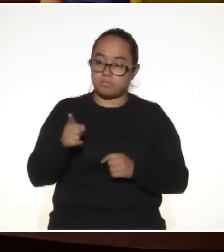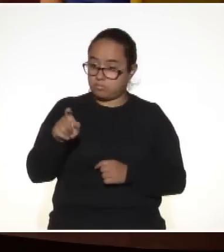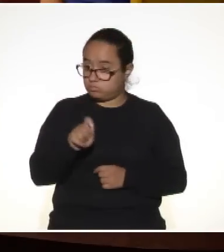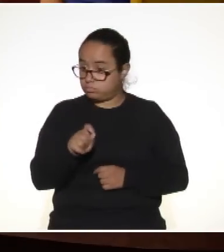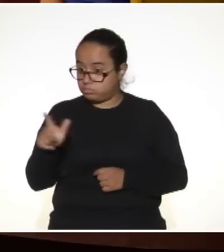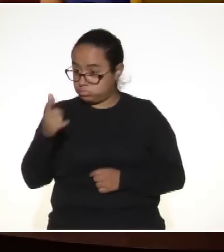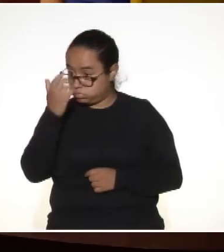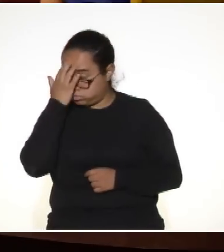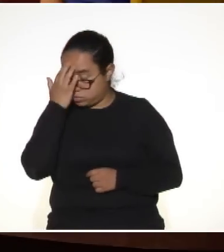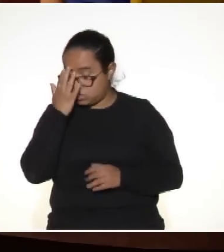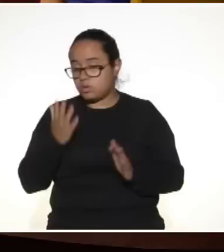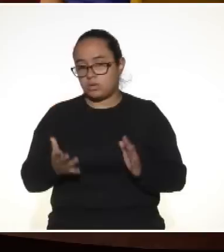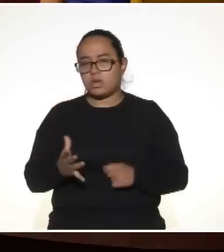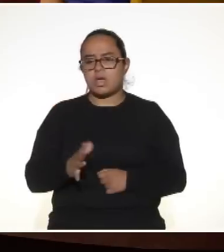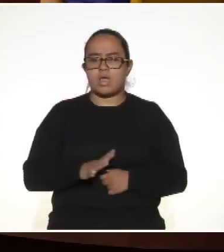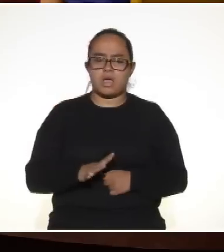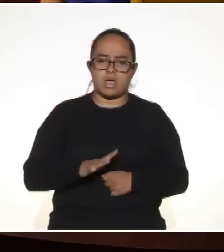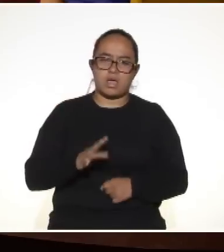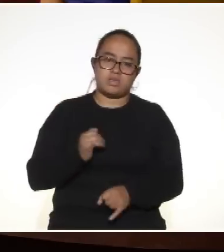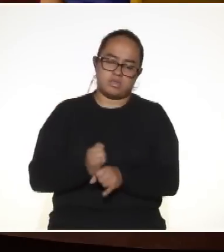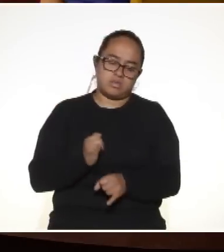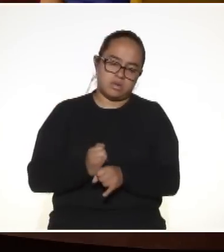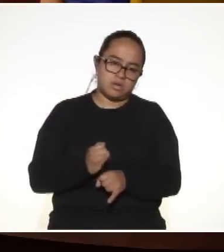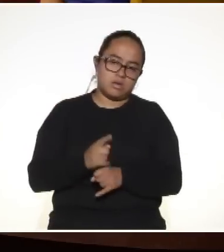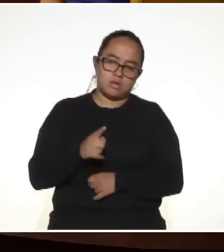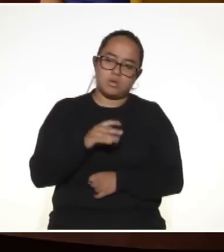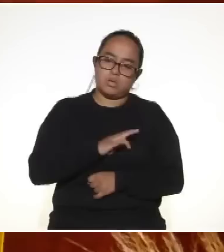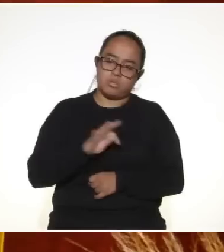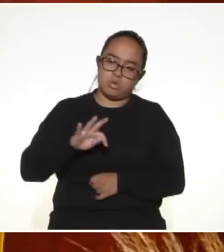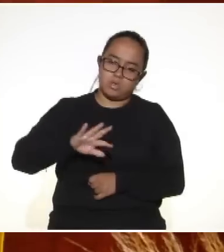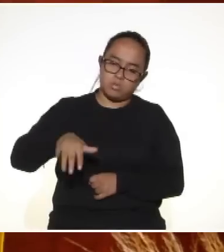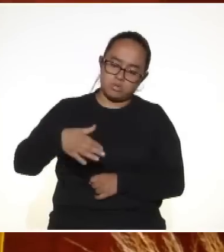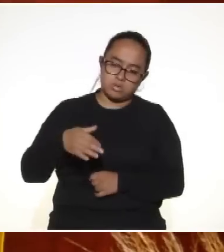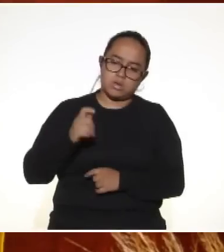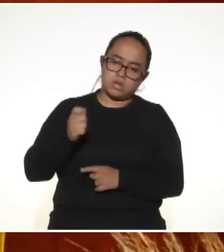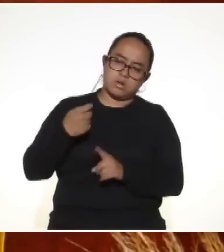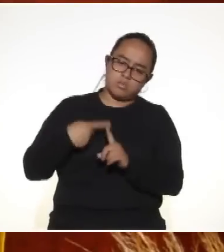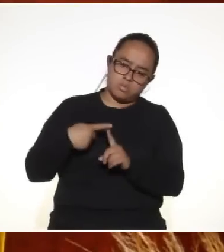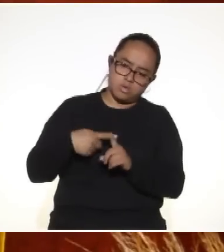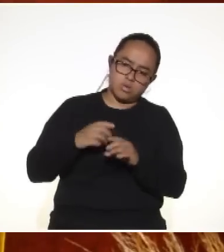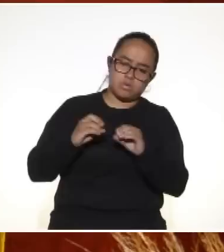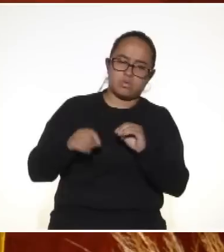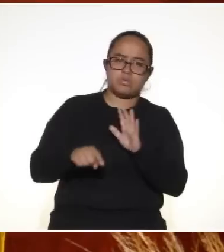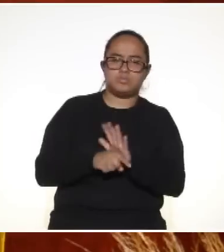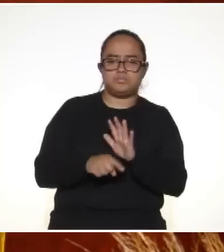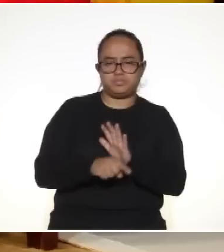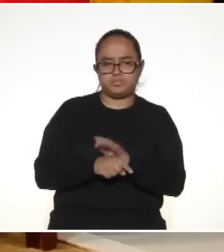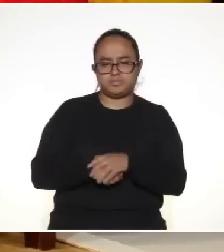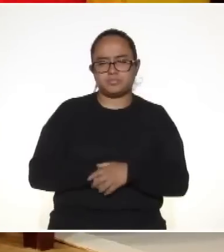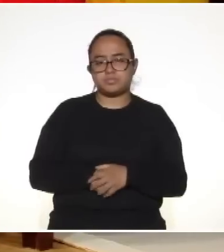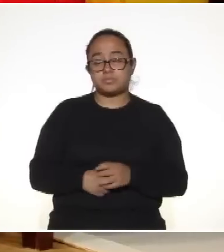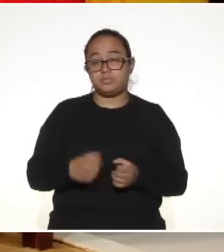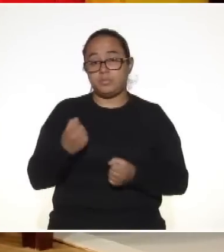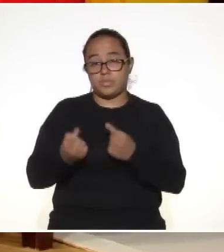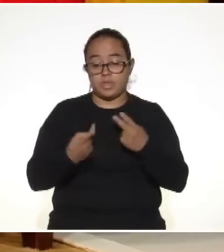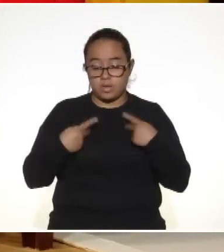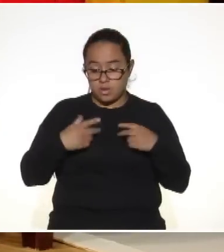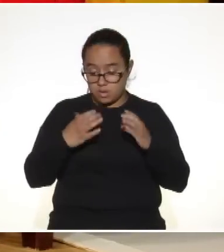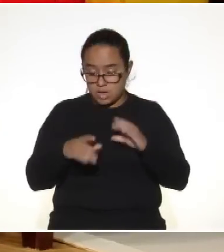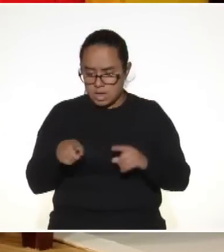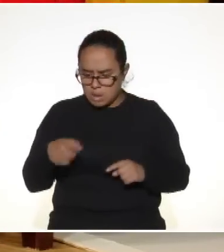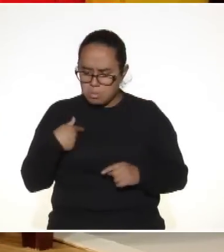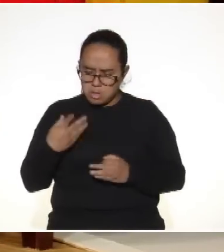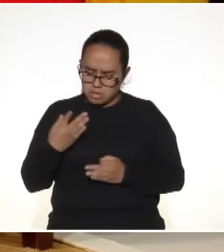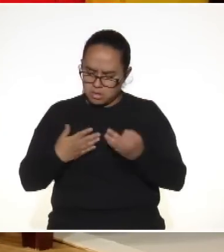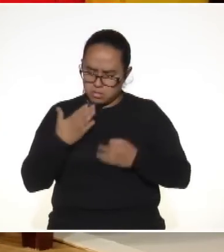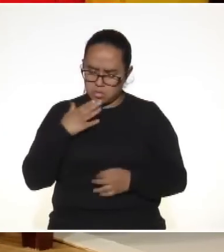reputación. Tenemos internet de nuestro lado para buscar lo bueno, lo malo. Los comentarios que deja la gente, este lugar me trataron muy bien,